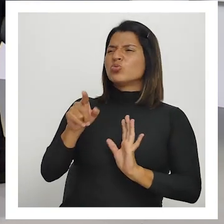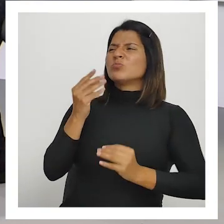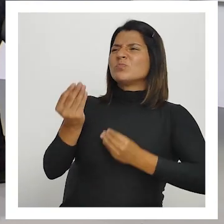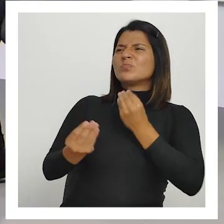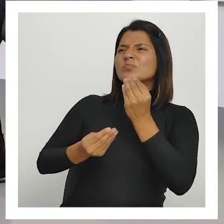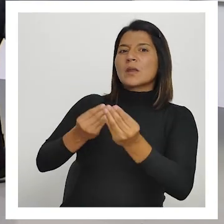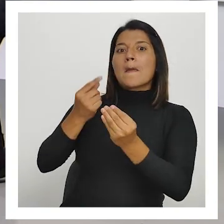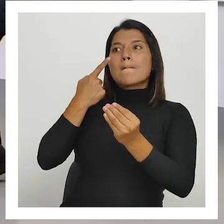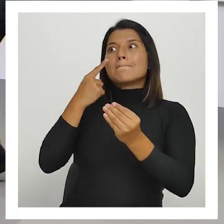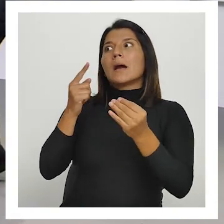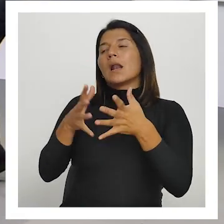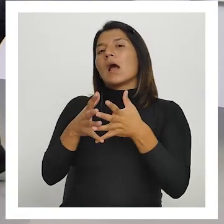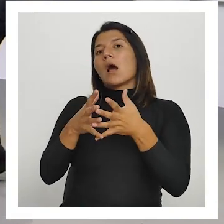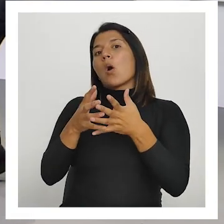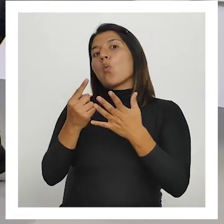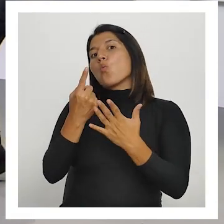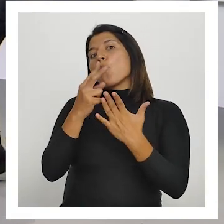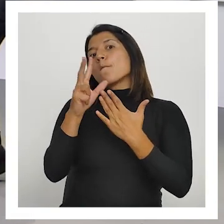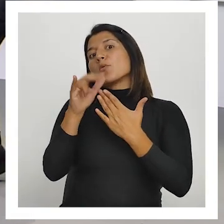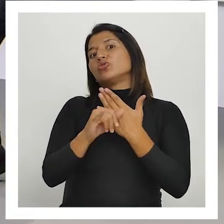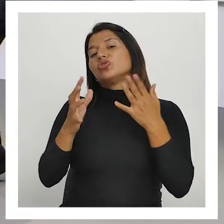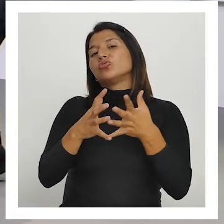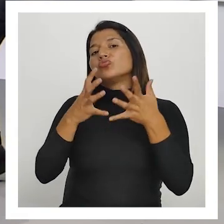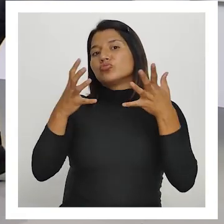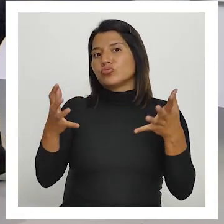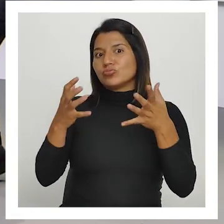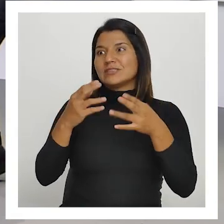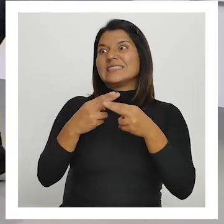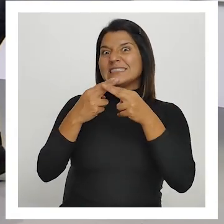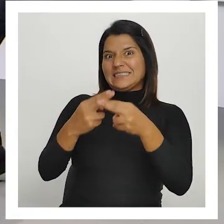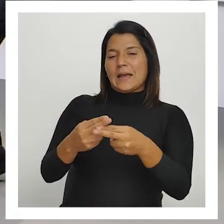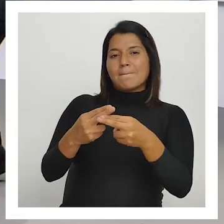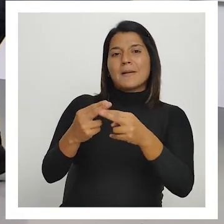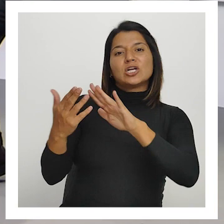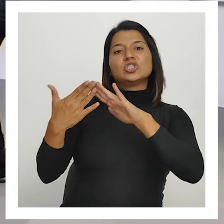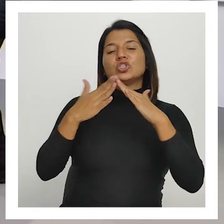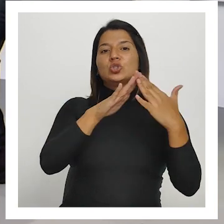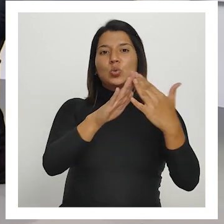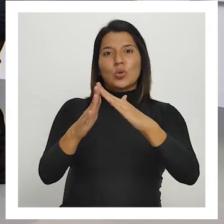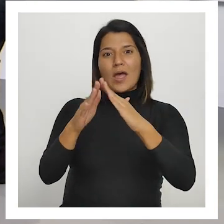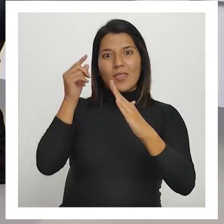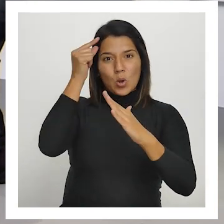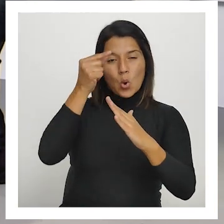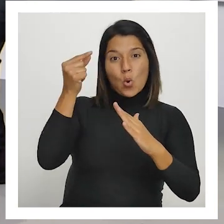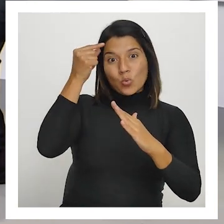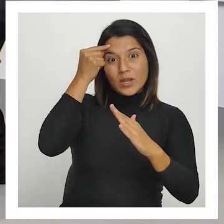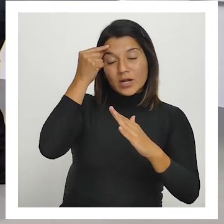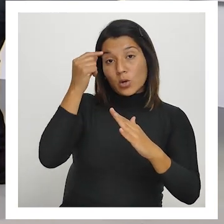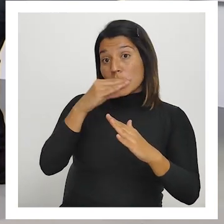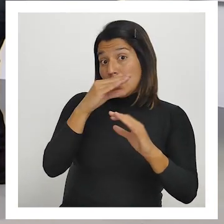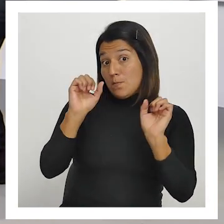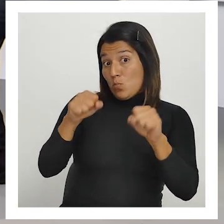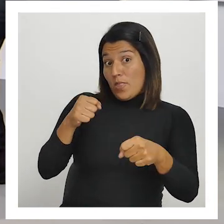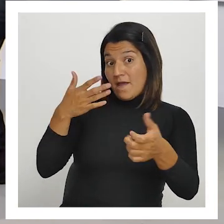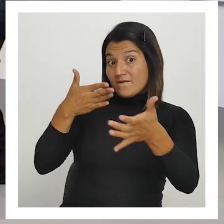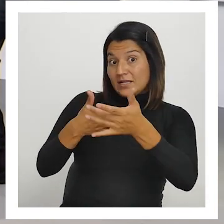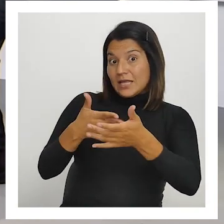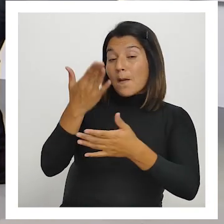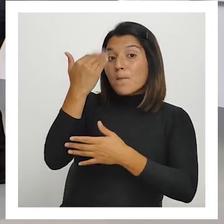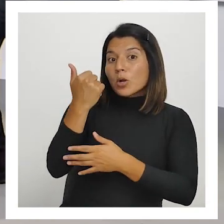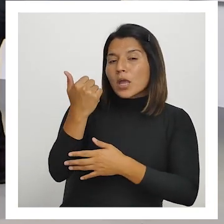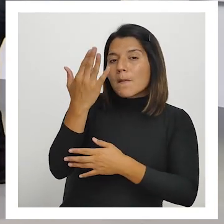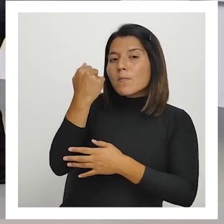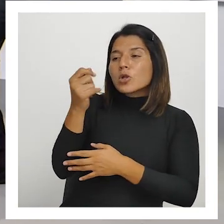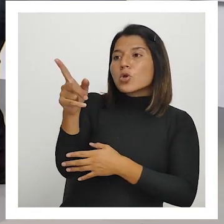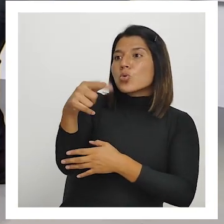un megaproyecto que es el de la ciudad gobierno y que les va a tocar sensiblemente porque ustedes precisamente están en esa